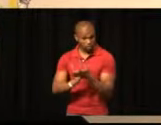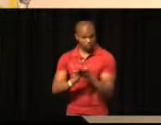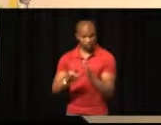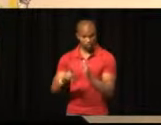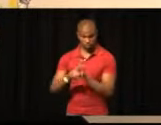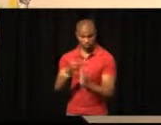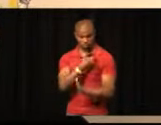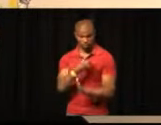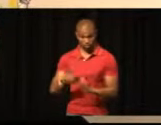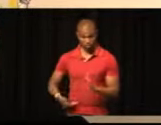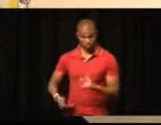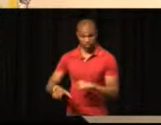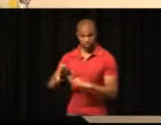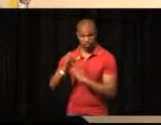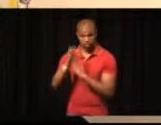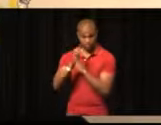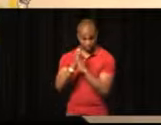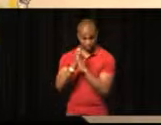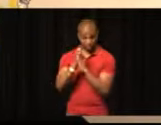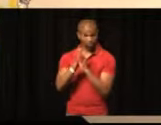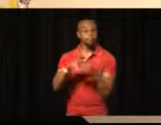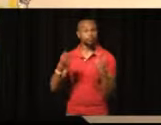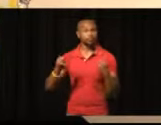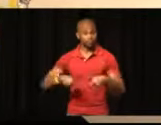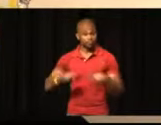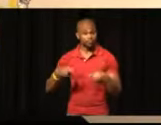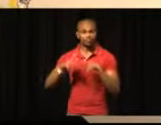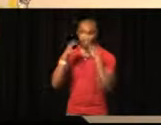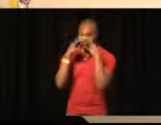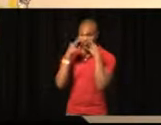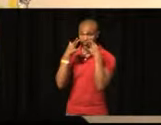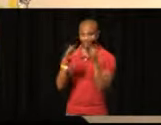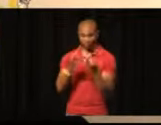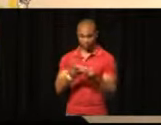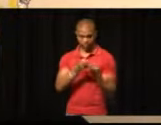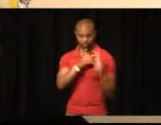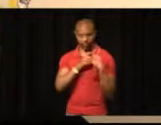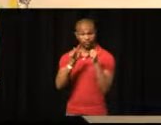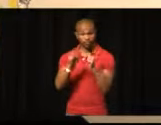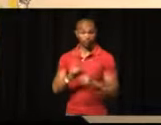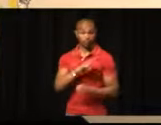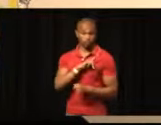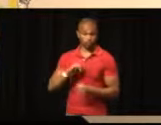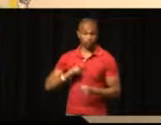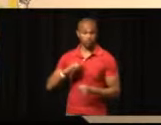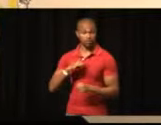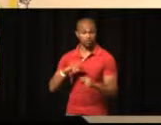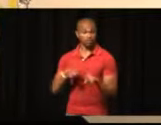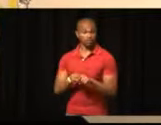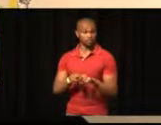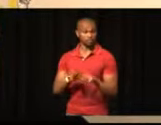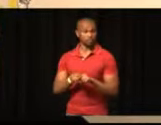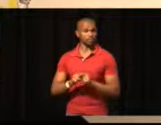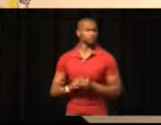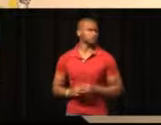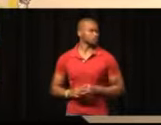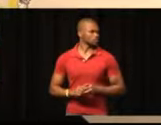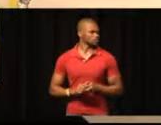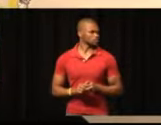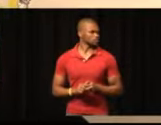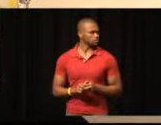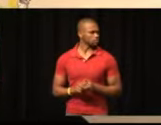sea efectivamente de Estado. Necesitamos estar atentos con el papel que el poder público también